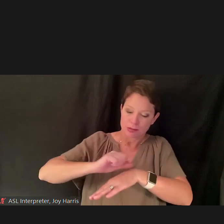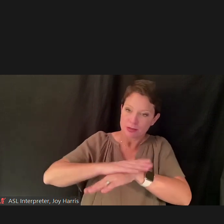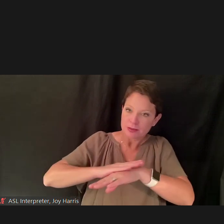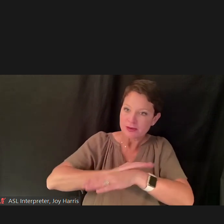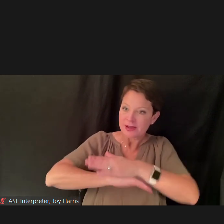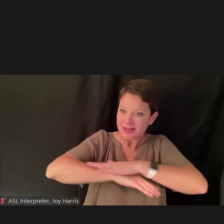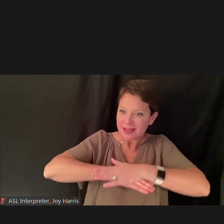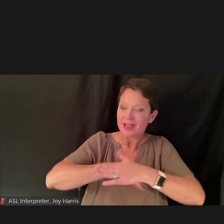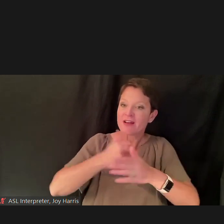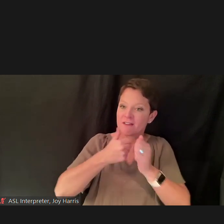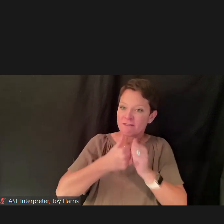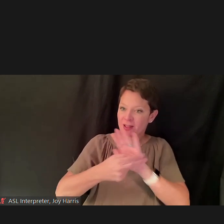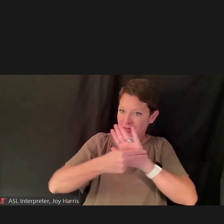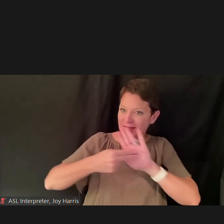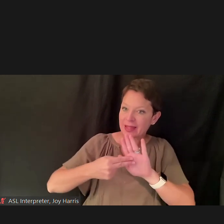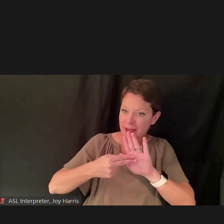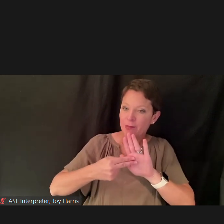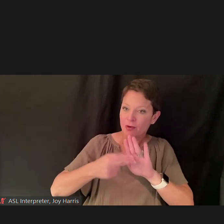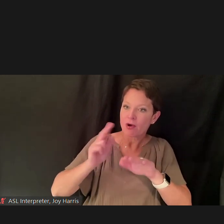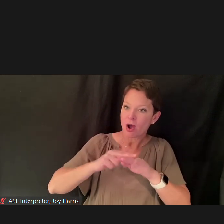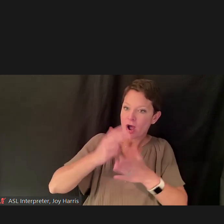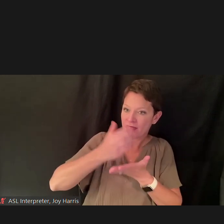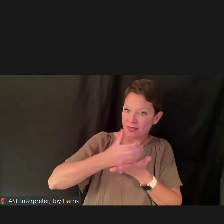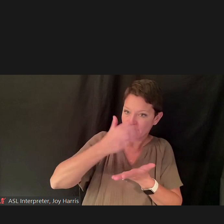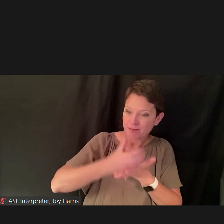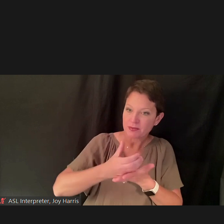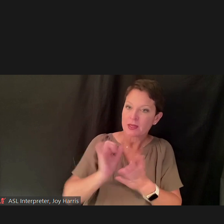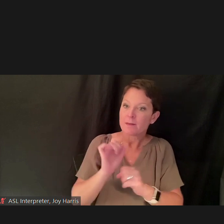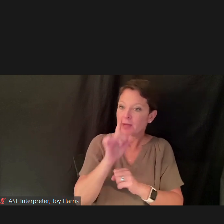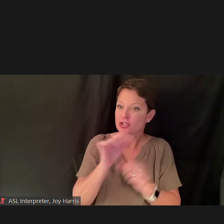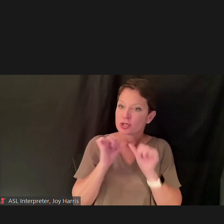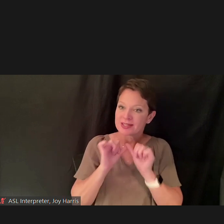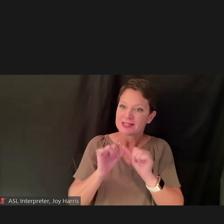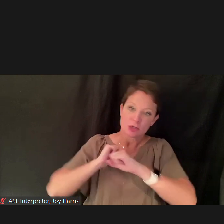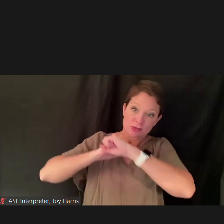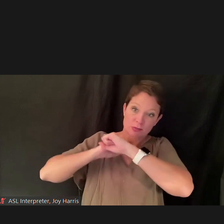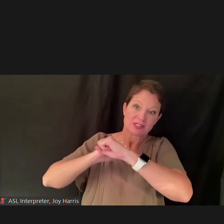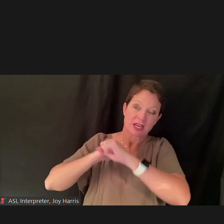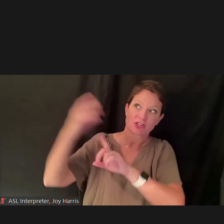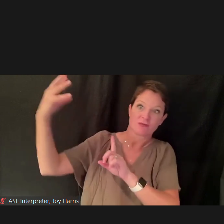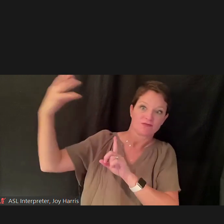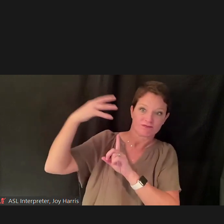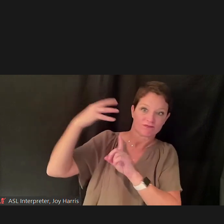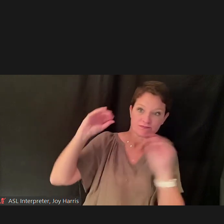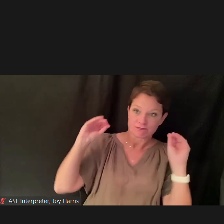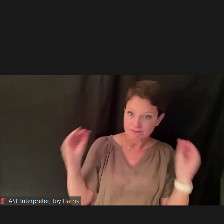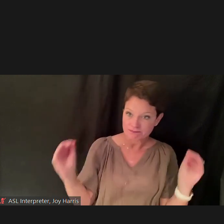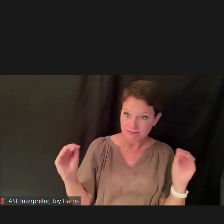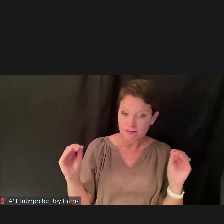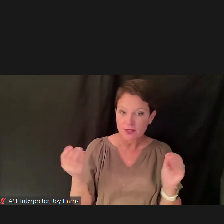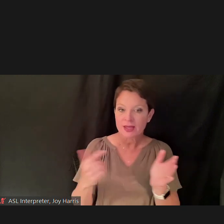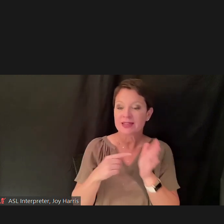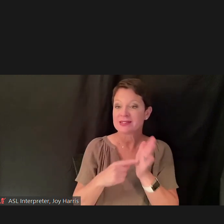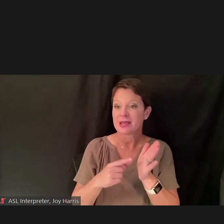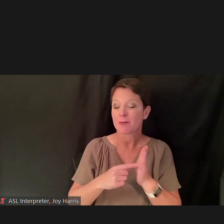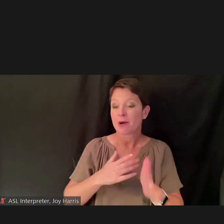Le instamos a que reaplique esa protección solar según las